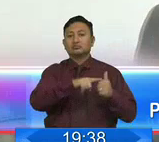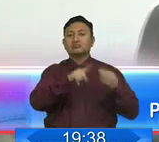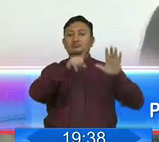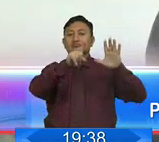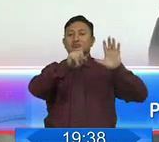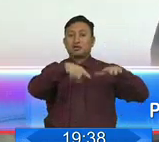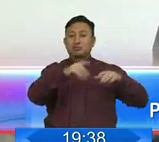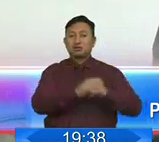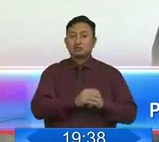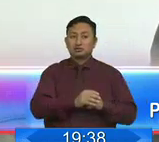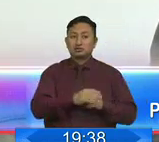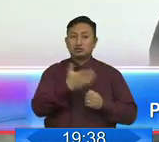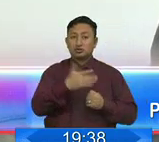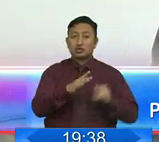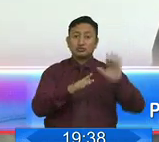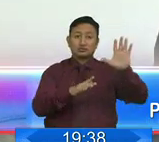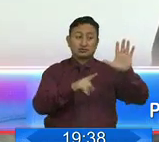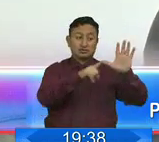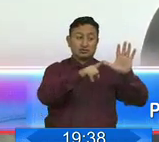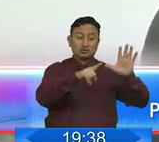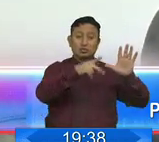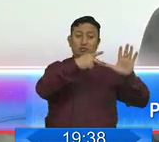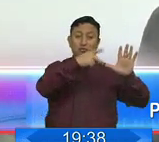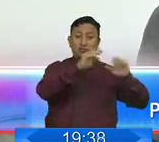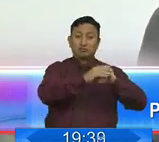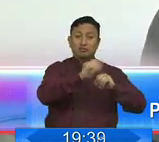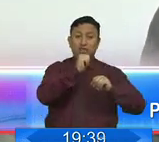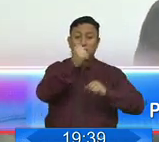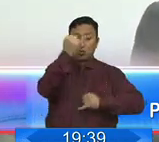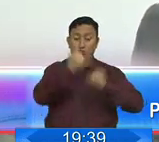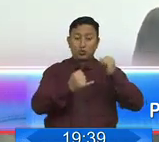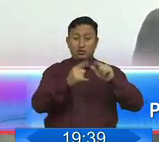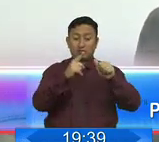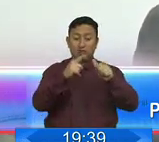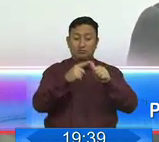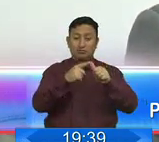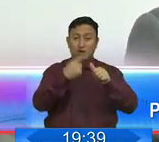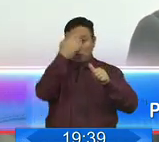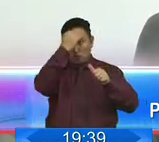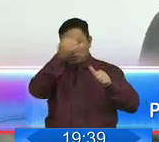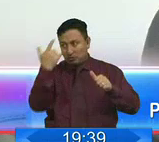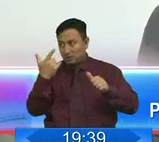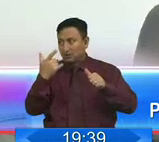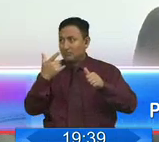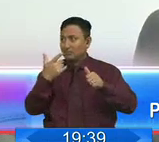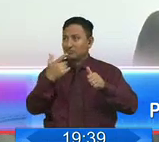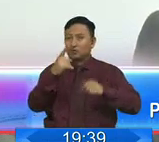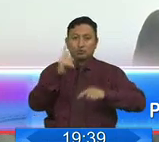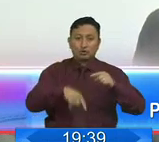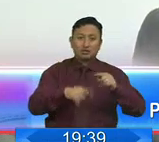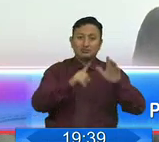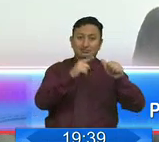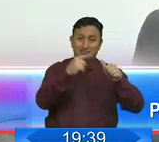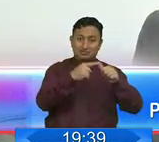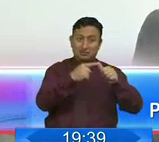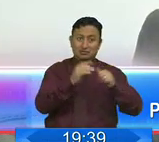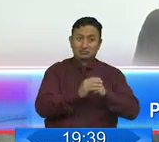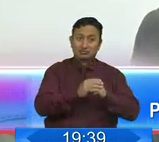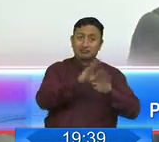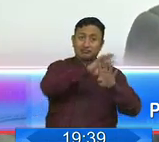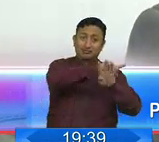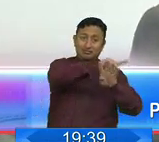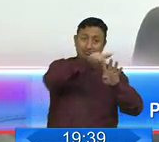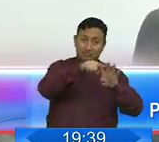y yo he pagado las 5 primeras cuotas y solo me demoro en pagar o me olvido de pagar o no puedo pagar la 6ta cuota, no aplica el